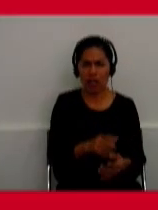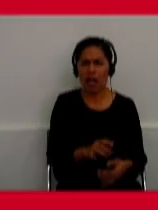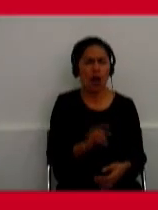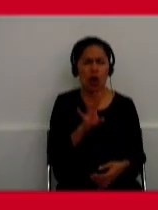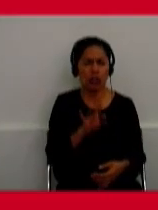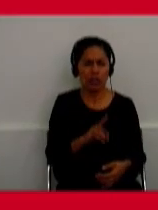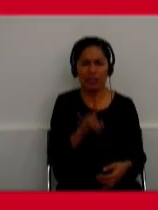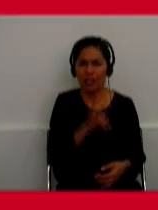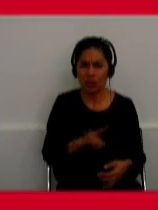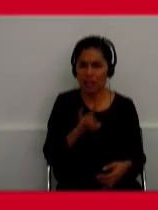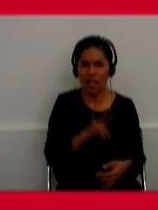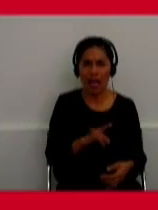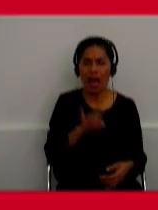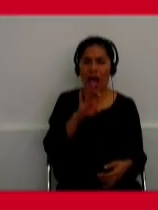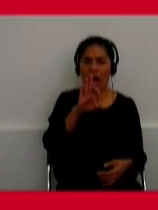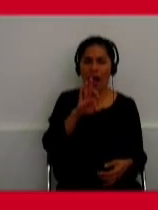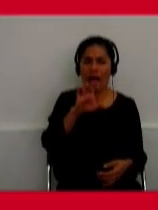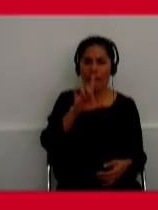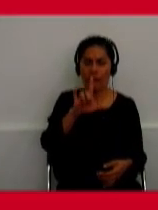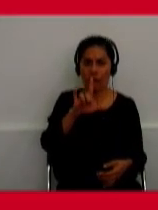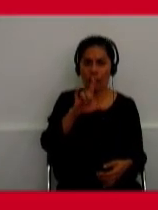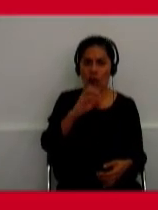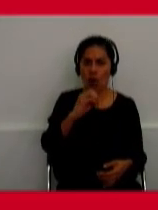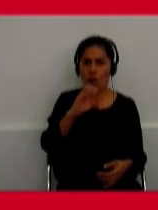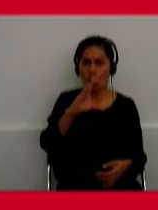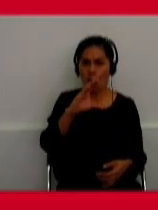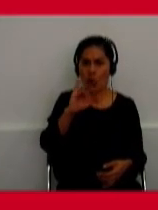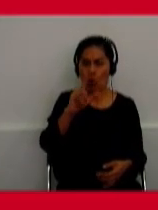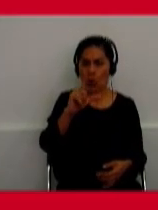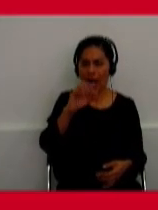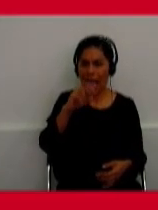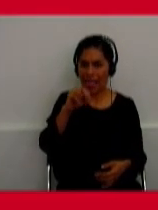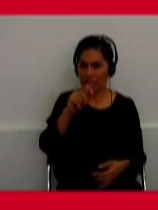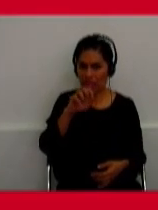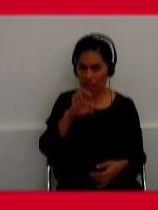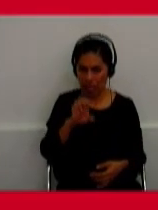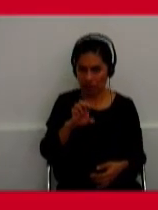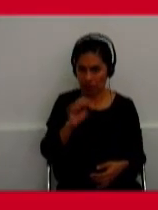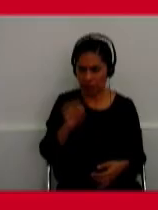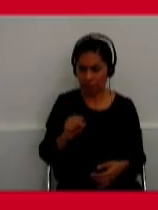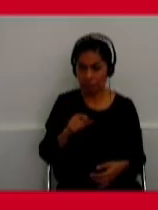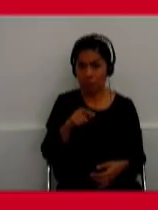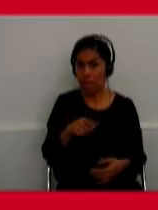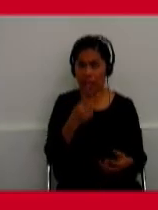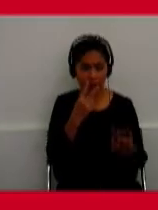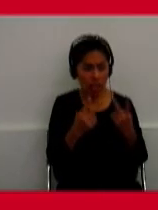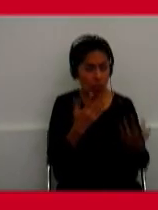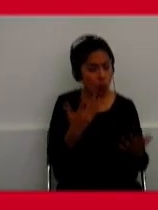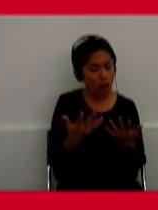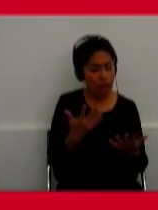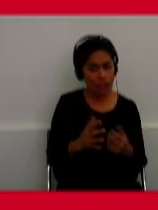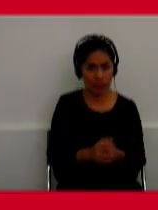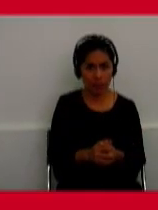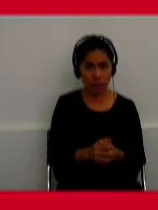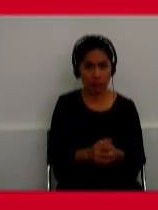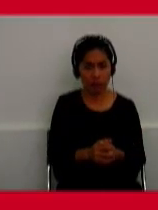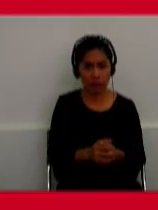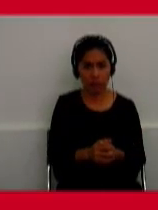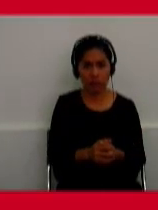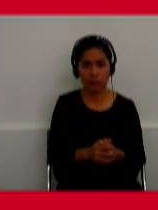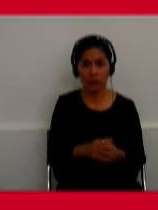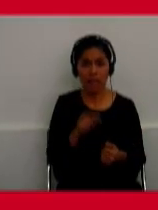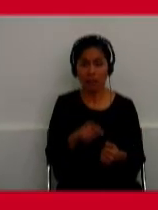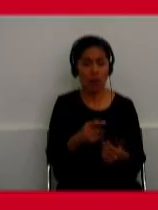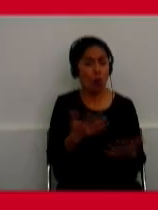floculante. Normalmente se hace un barrido de floculantes entre iónicos, no iónicos y catiónicos para ver qué floculante es